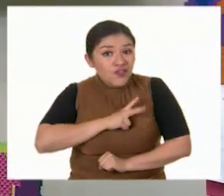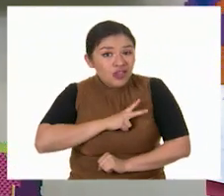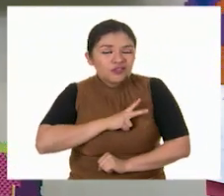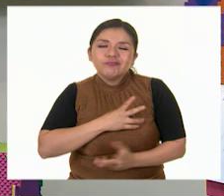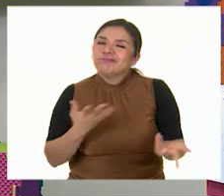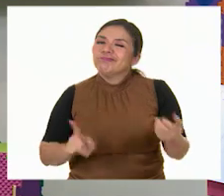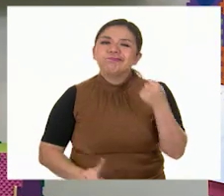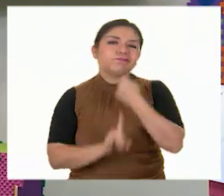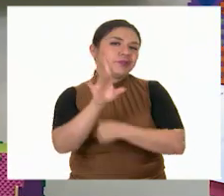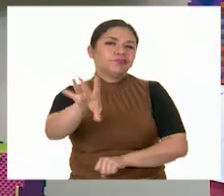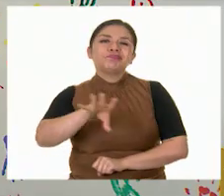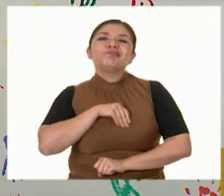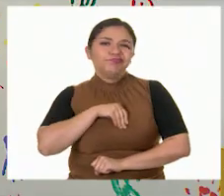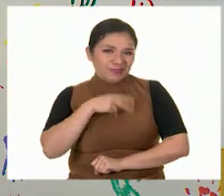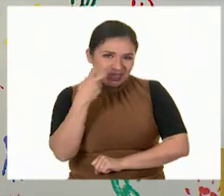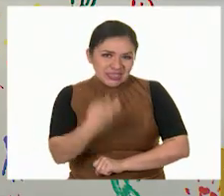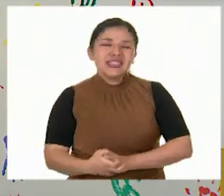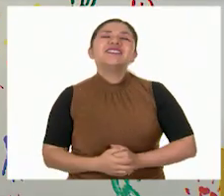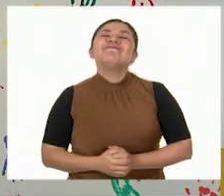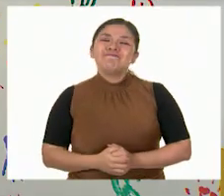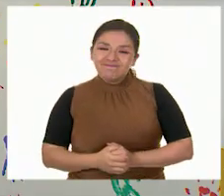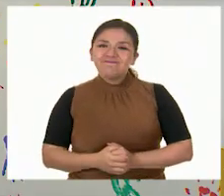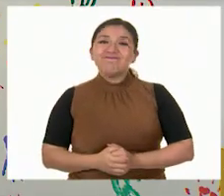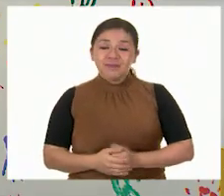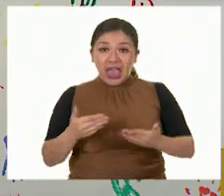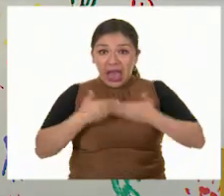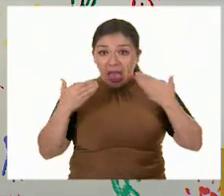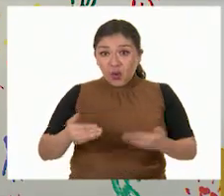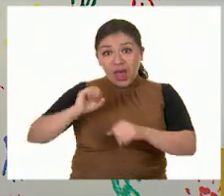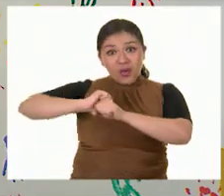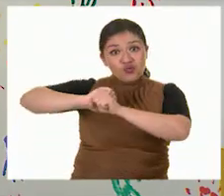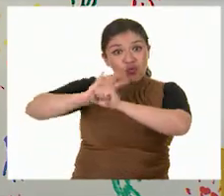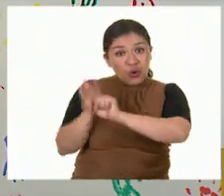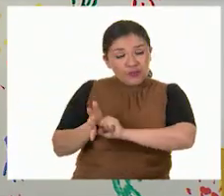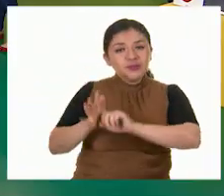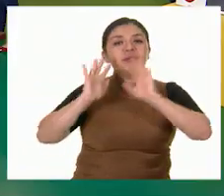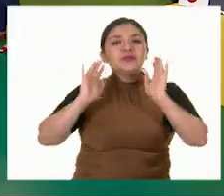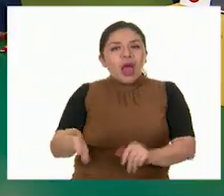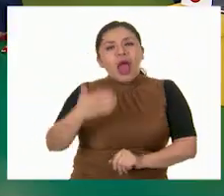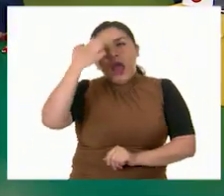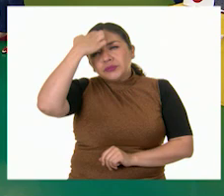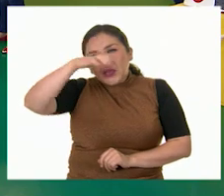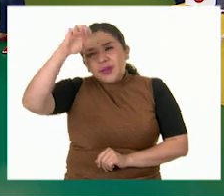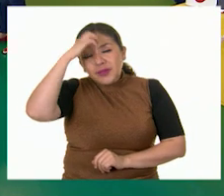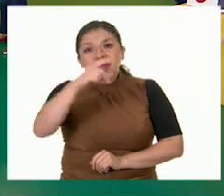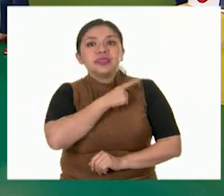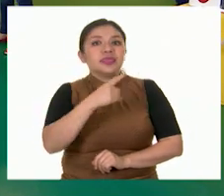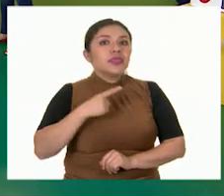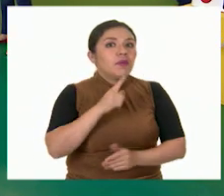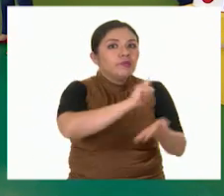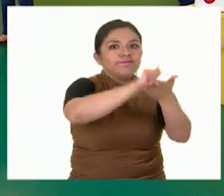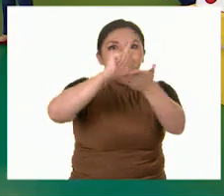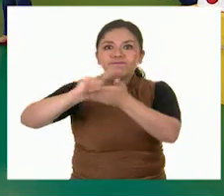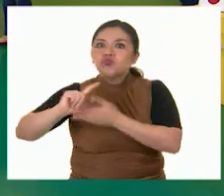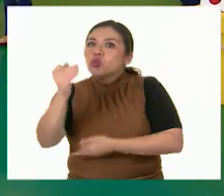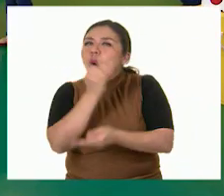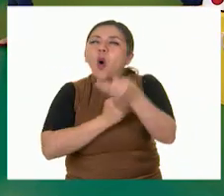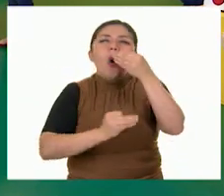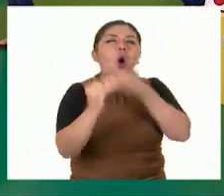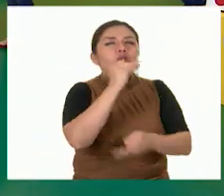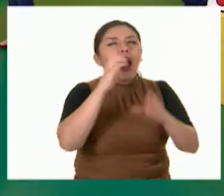puedo contagiar. Sí, ahora el coronavirus nos ha enseñado a que tenemos que limpiar todos los